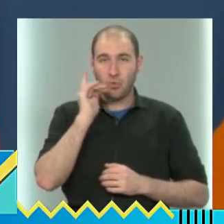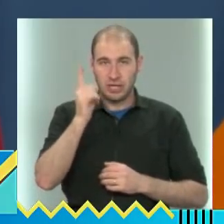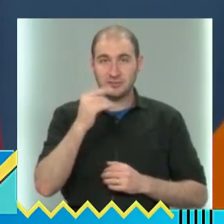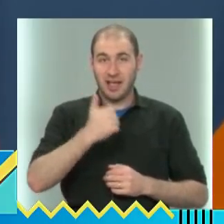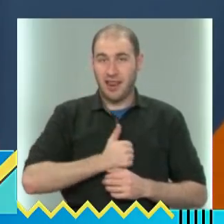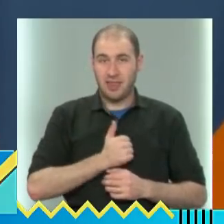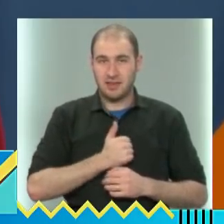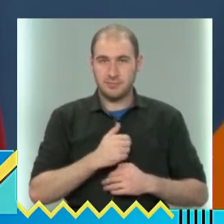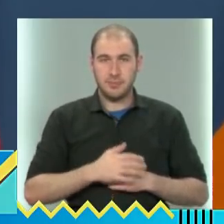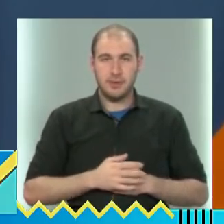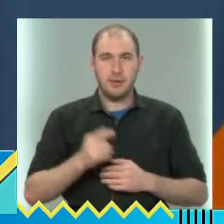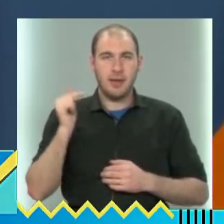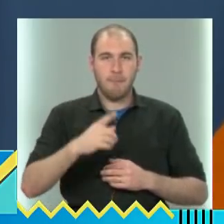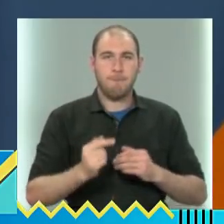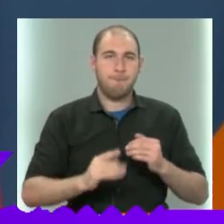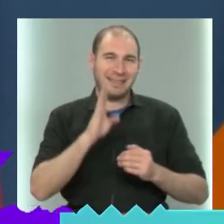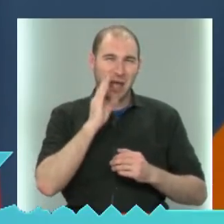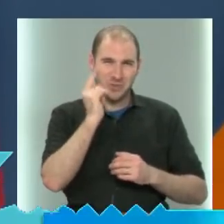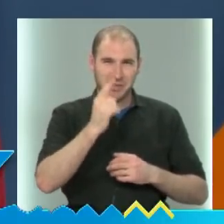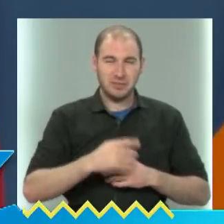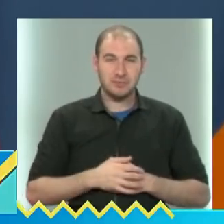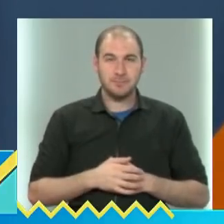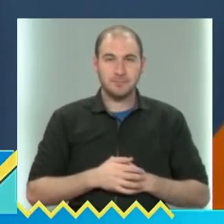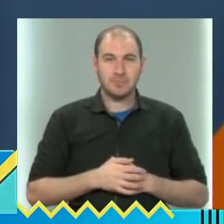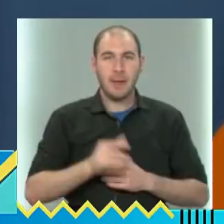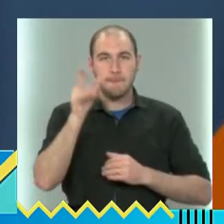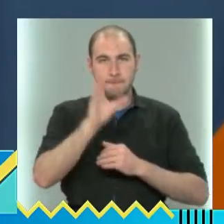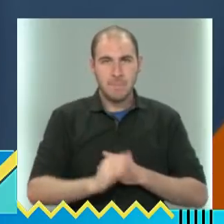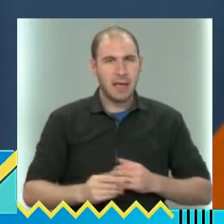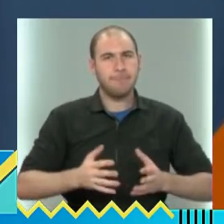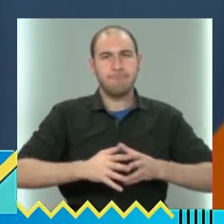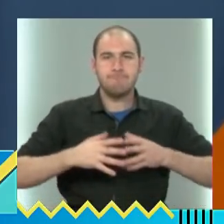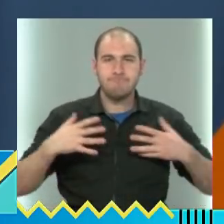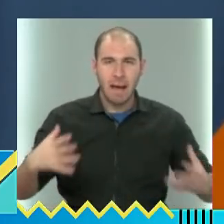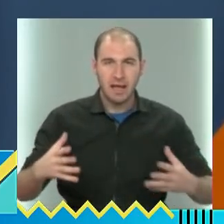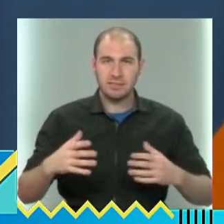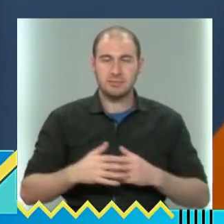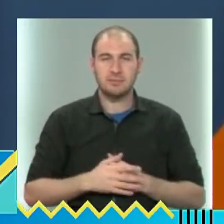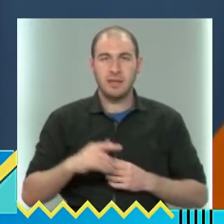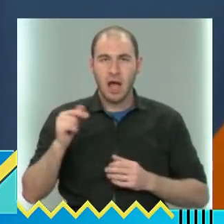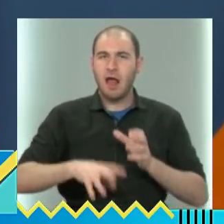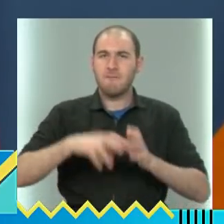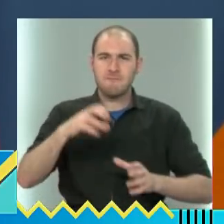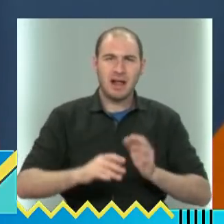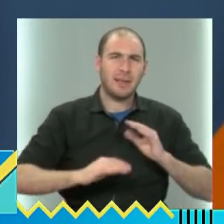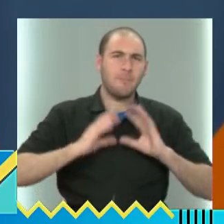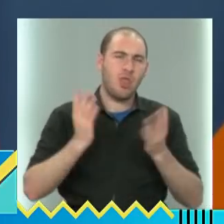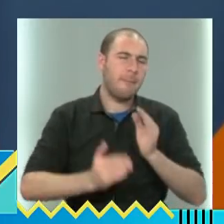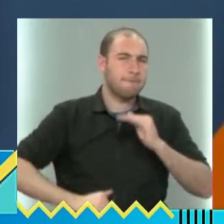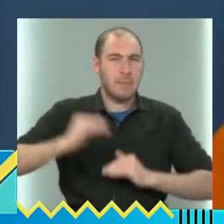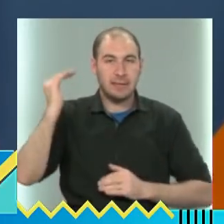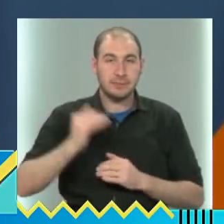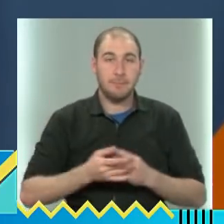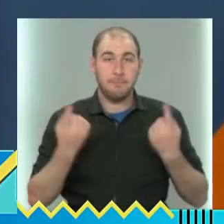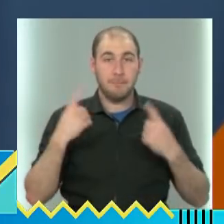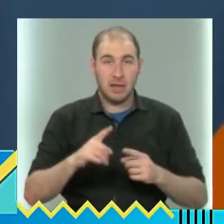y Canadá son principalmente Estados Unidos el gran país que hoy está haciendo la mayor parte del fracking que se hace en el mundo, sin